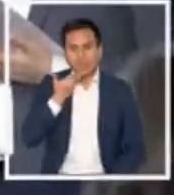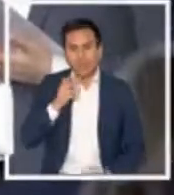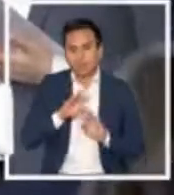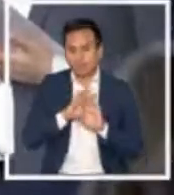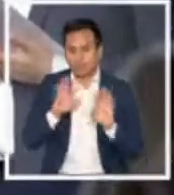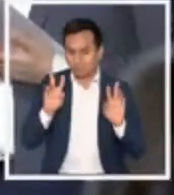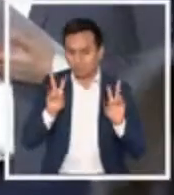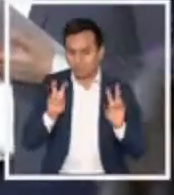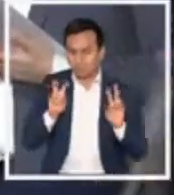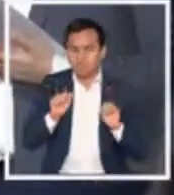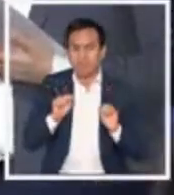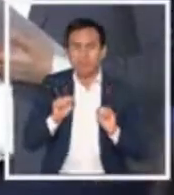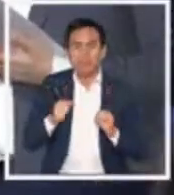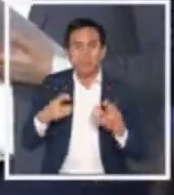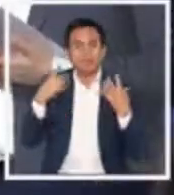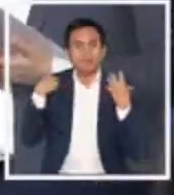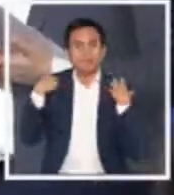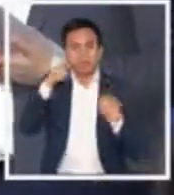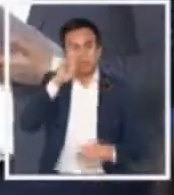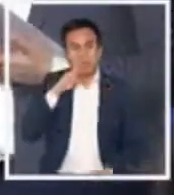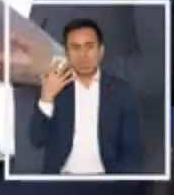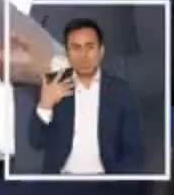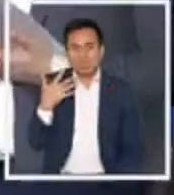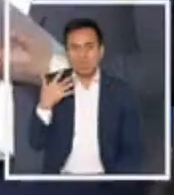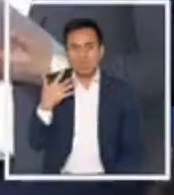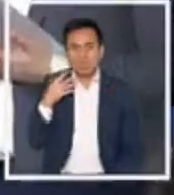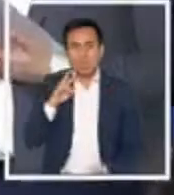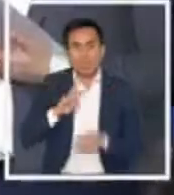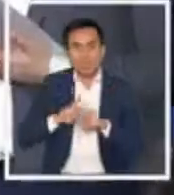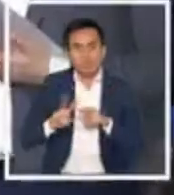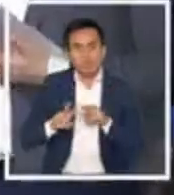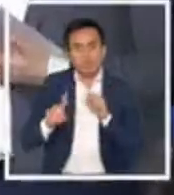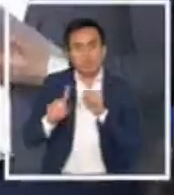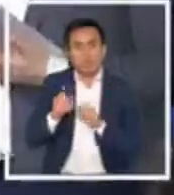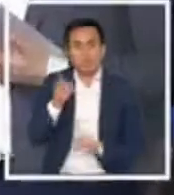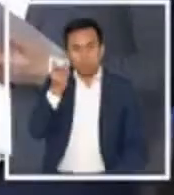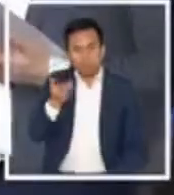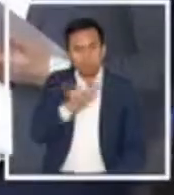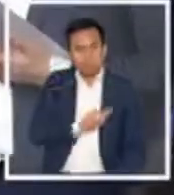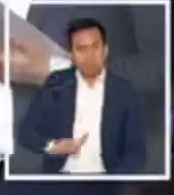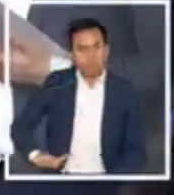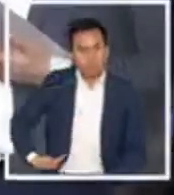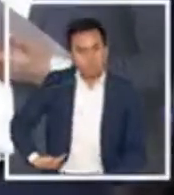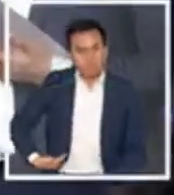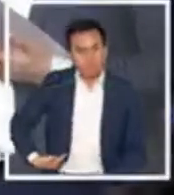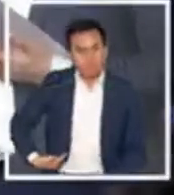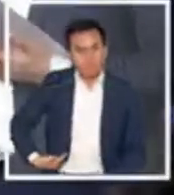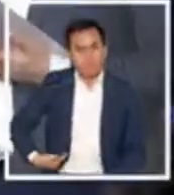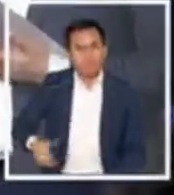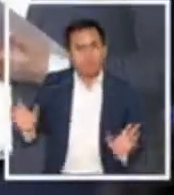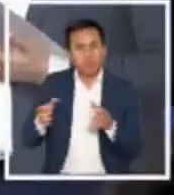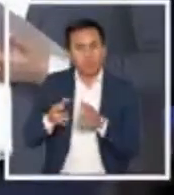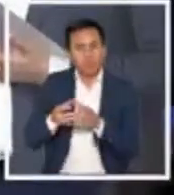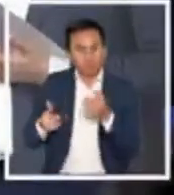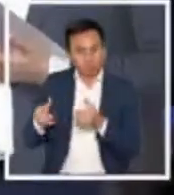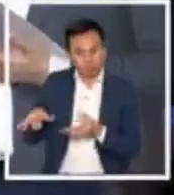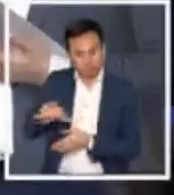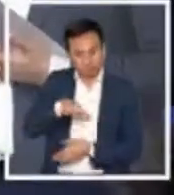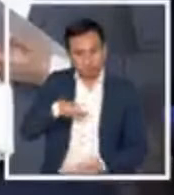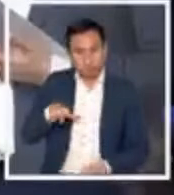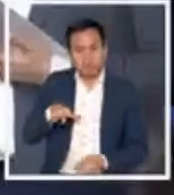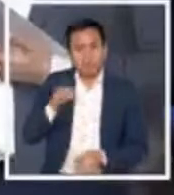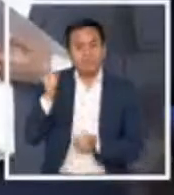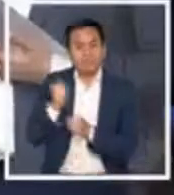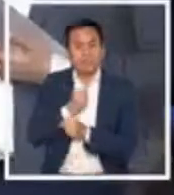esto, es el papel tan importante que está jugando tú como presidente, tu coalición, el trabajo